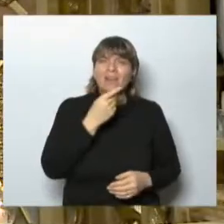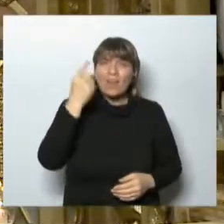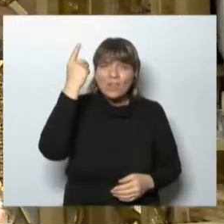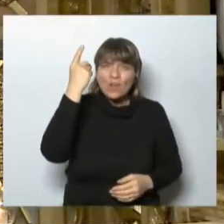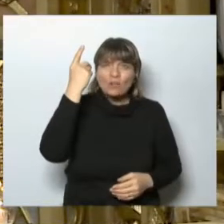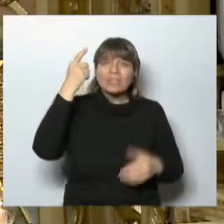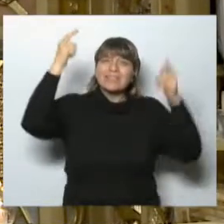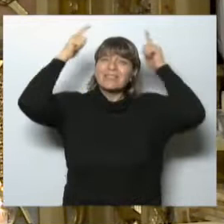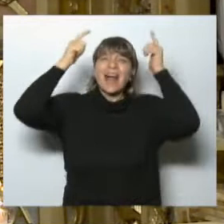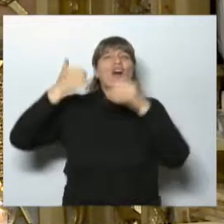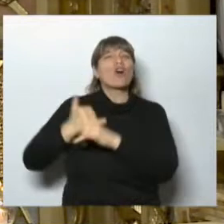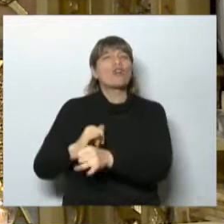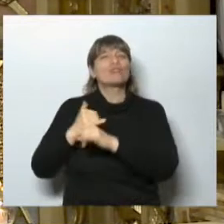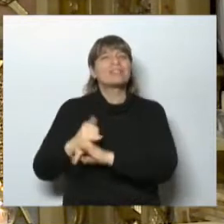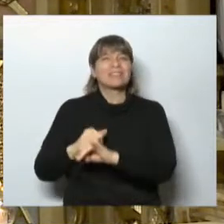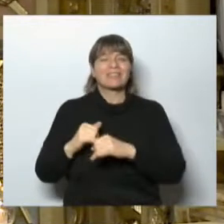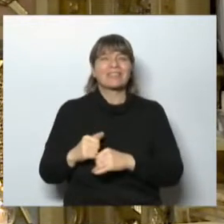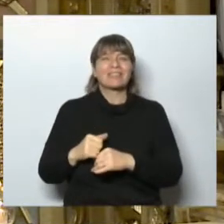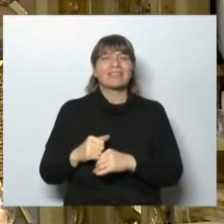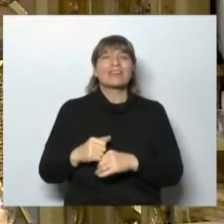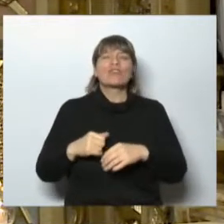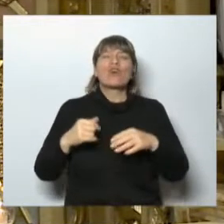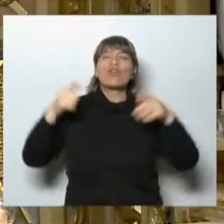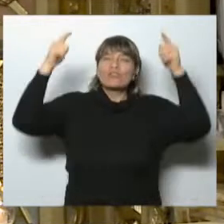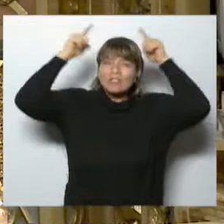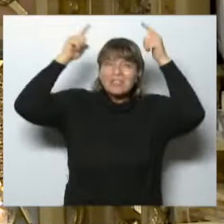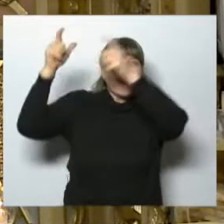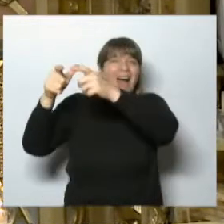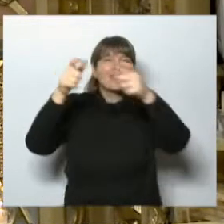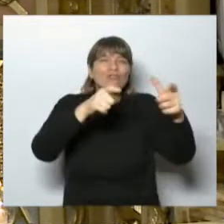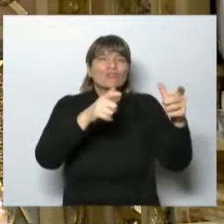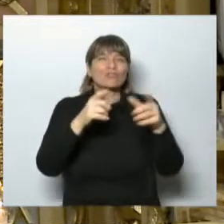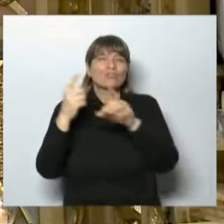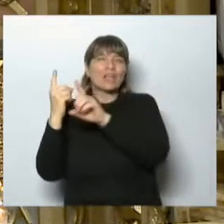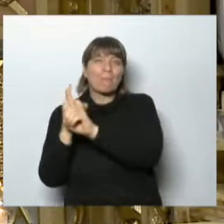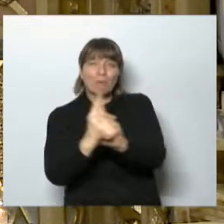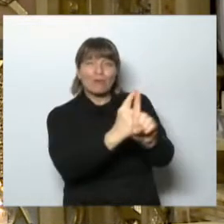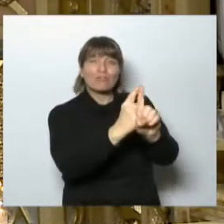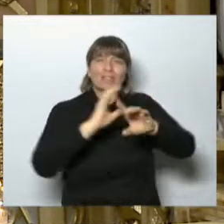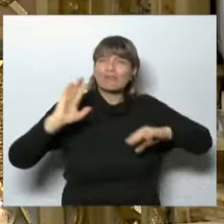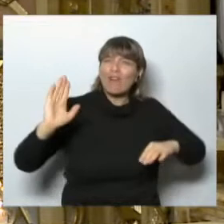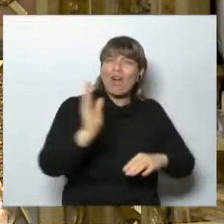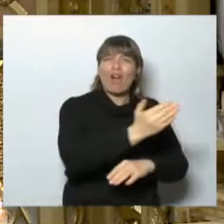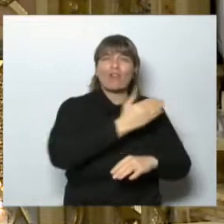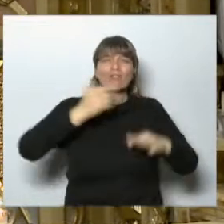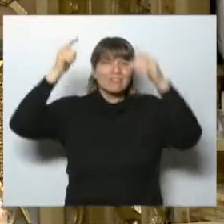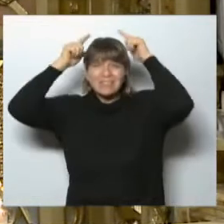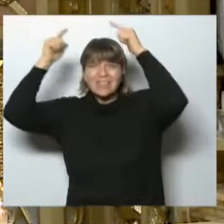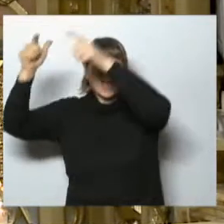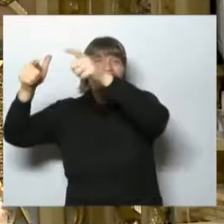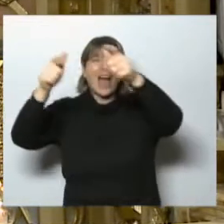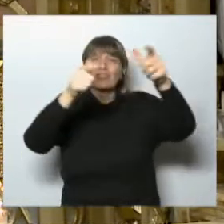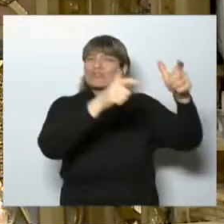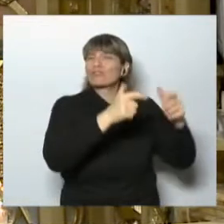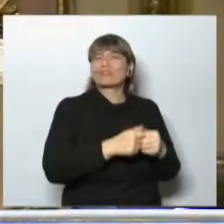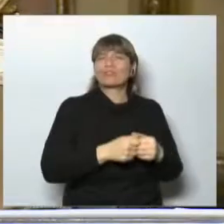con San José, su esposo, con los santos apóstoles y todos los santos que te agradaron desde